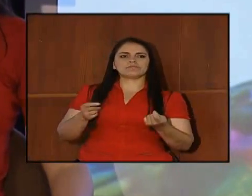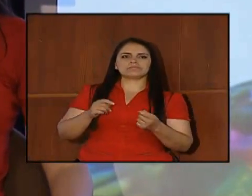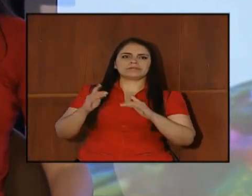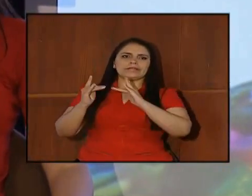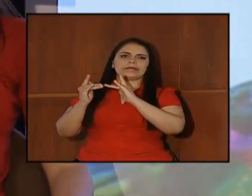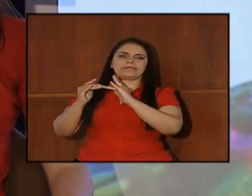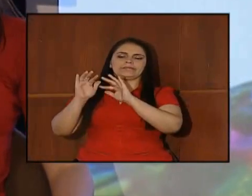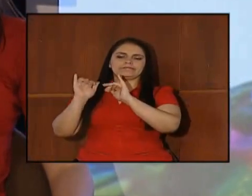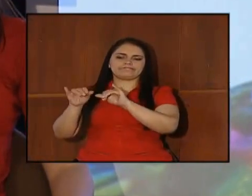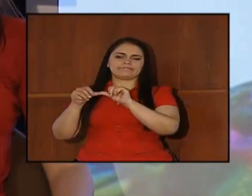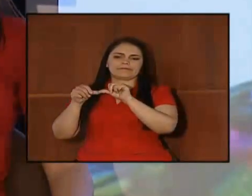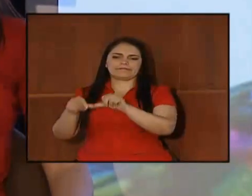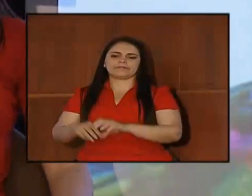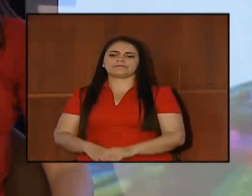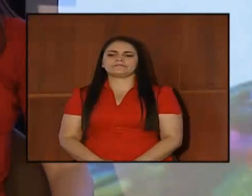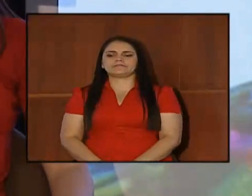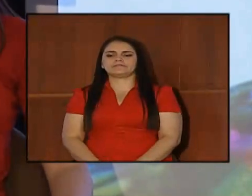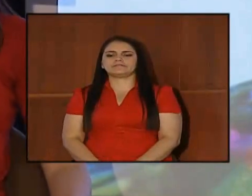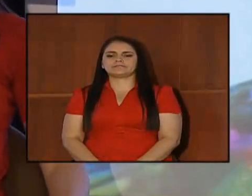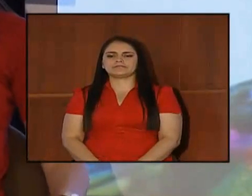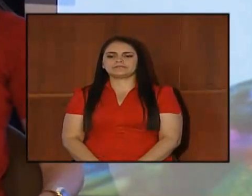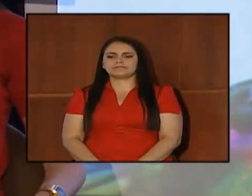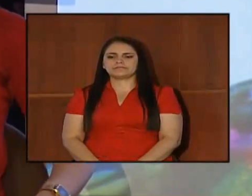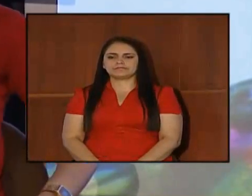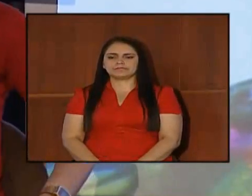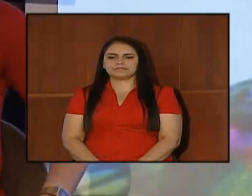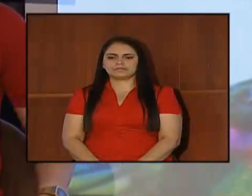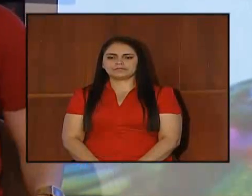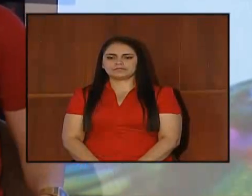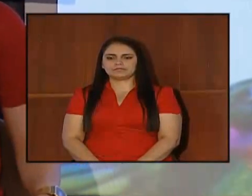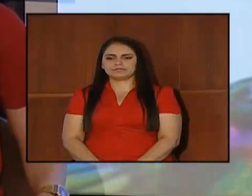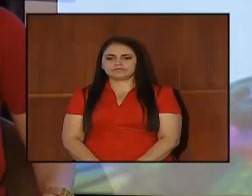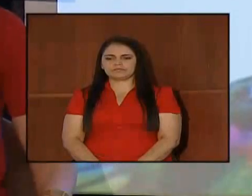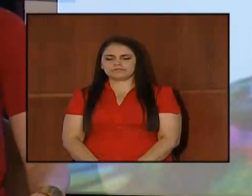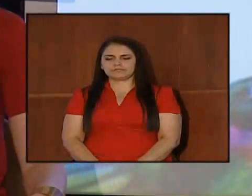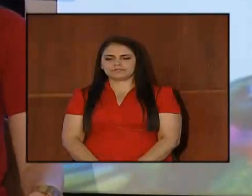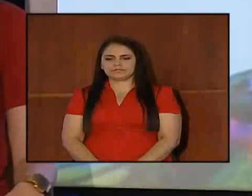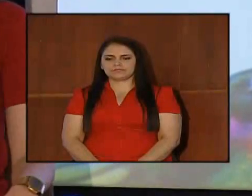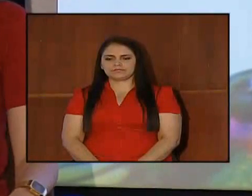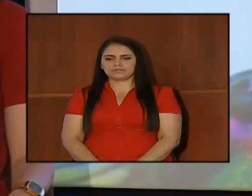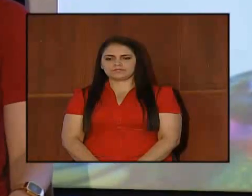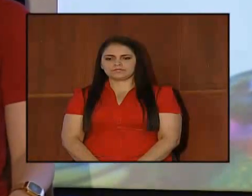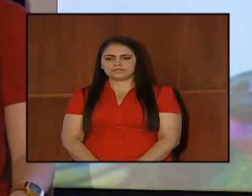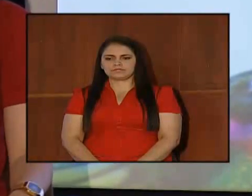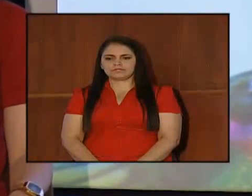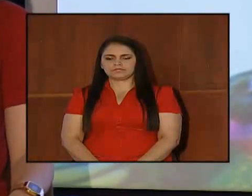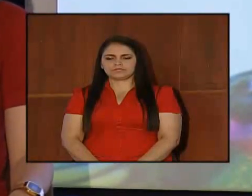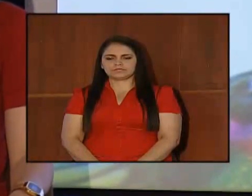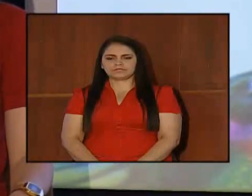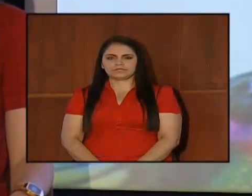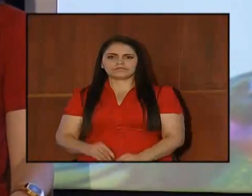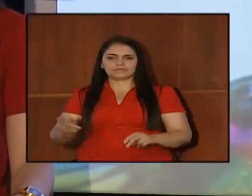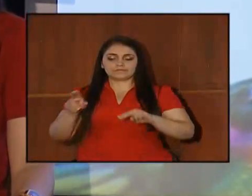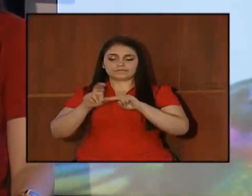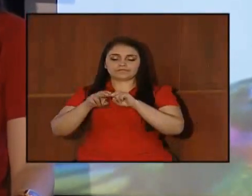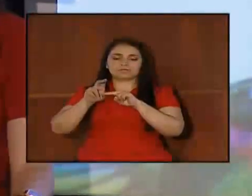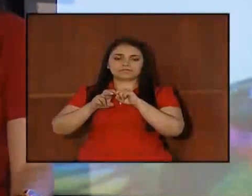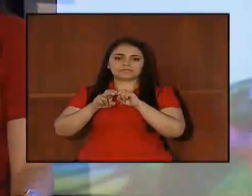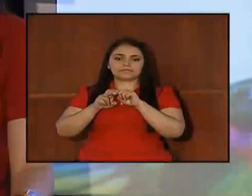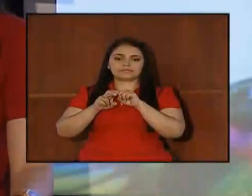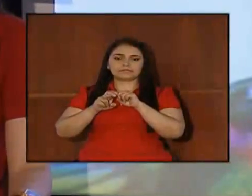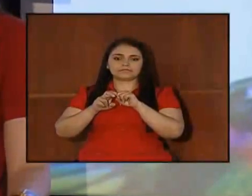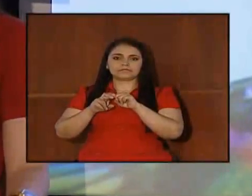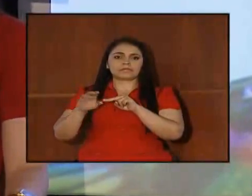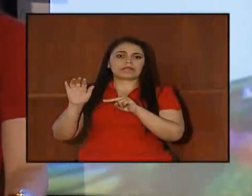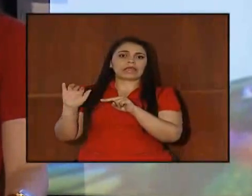cama. ¿Sí? Bueno, otra precaución es que cuando sentamos los pacientes en silla no los podemos